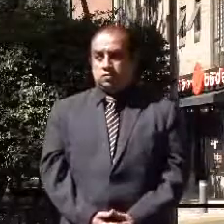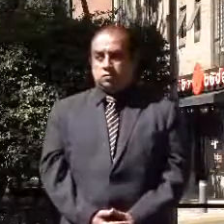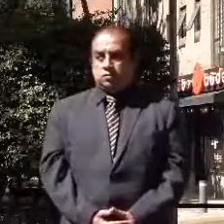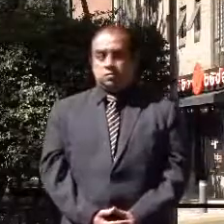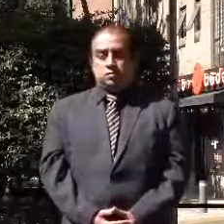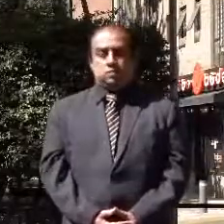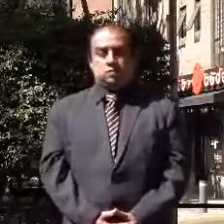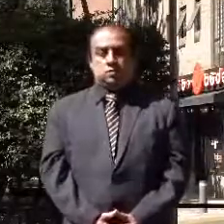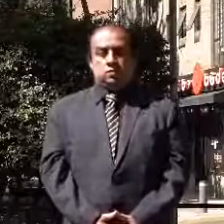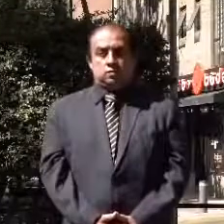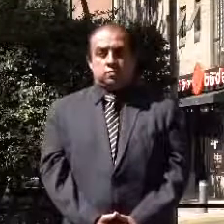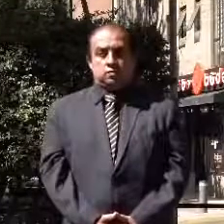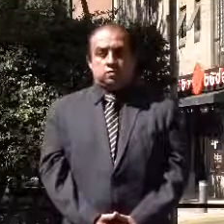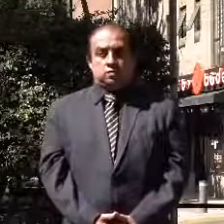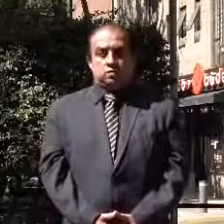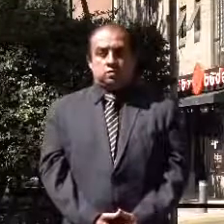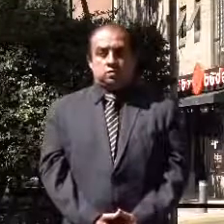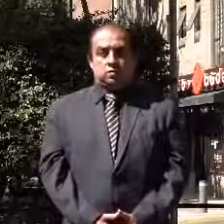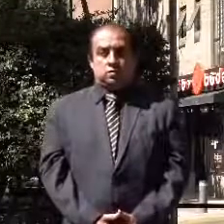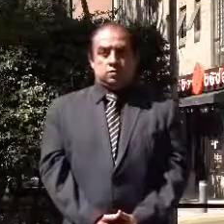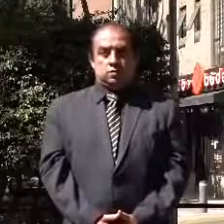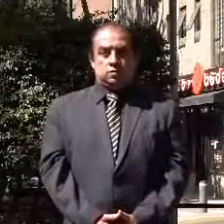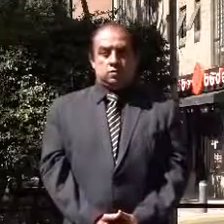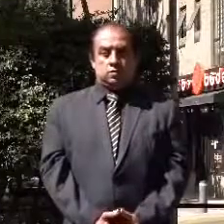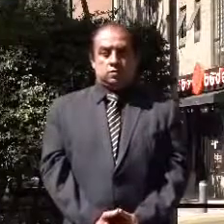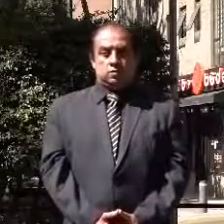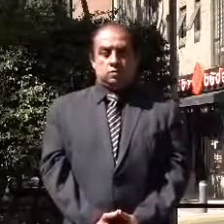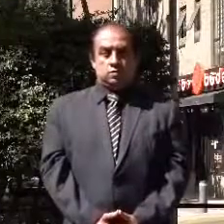¿Se ve ahí? ¿Acá?